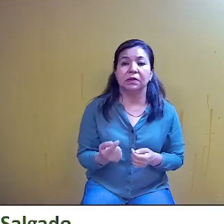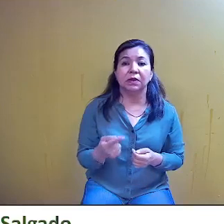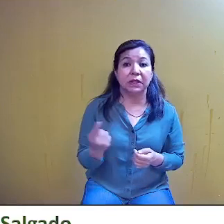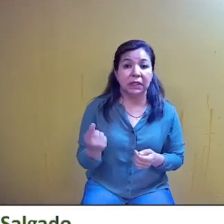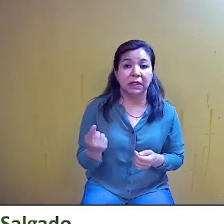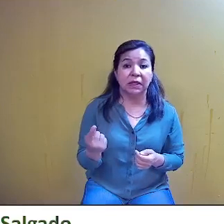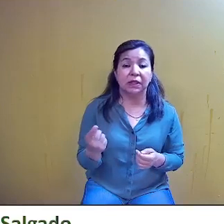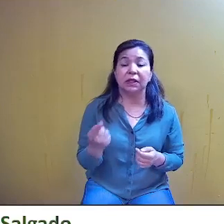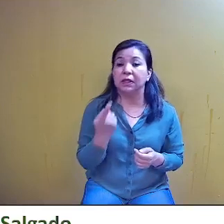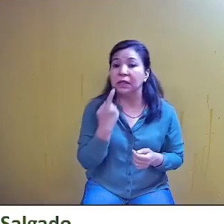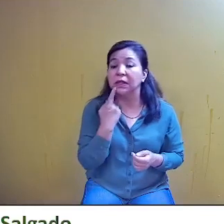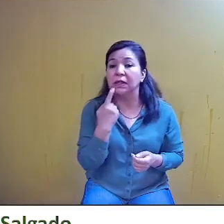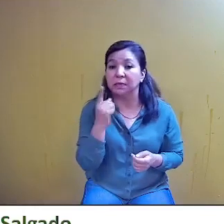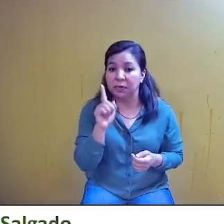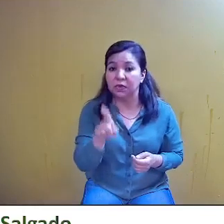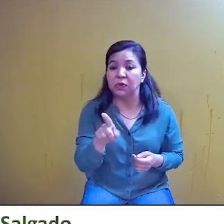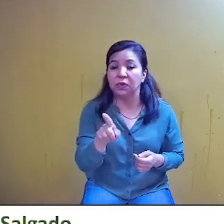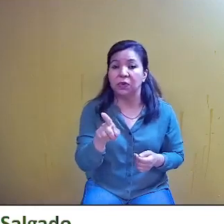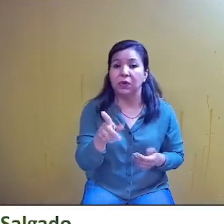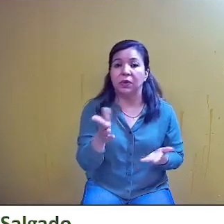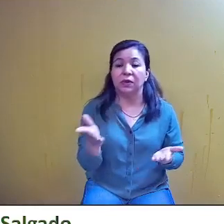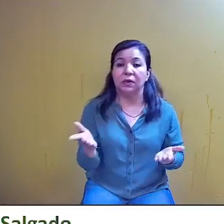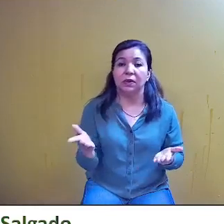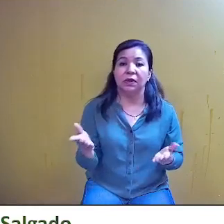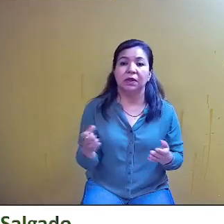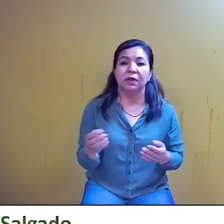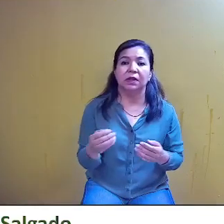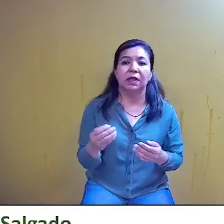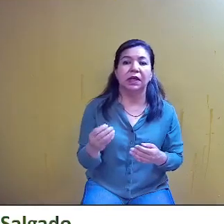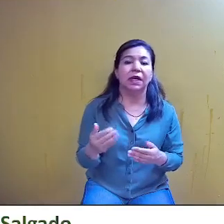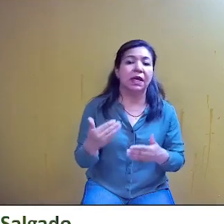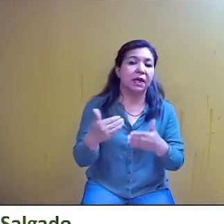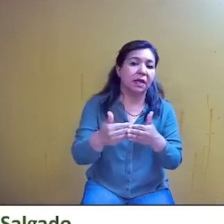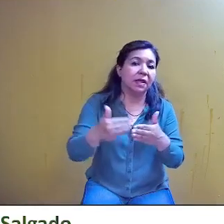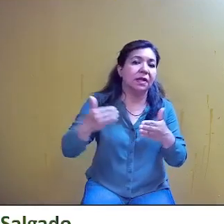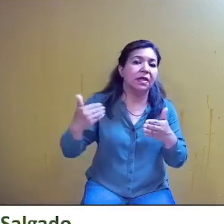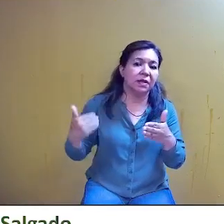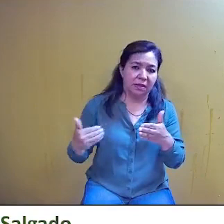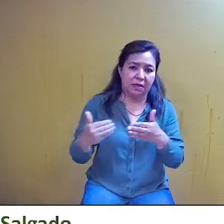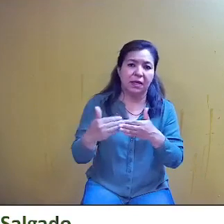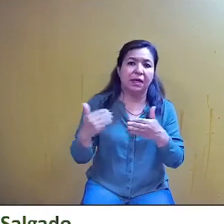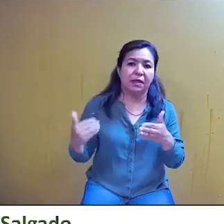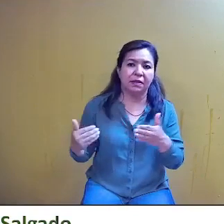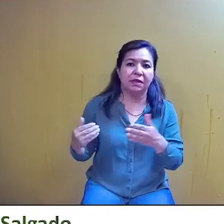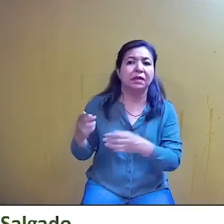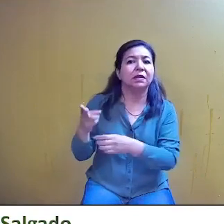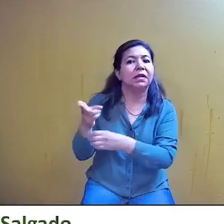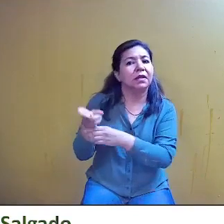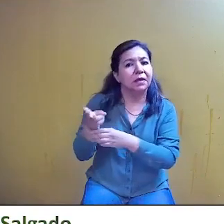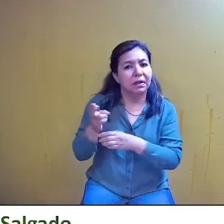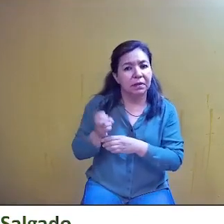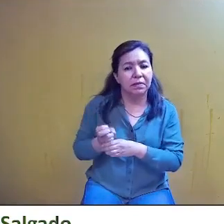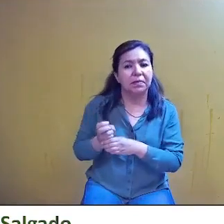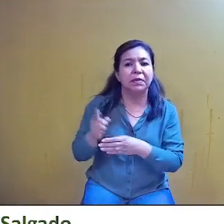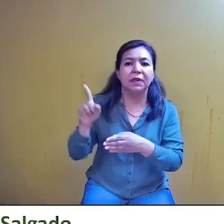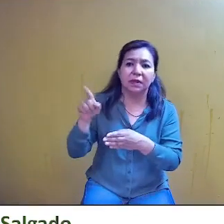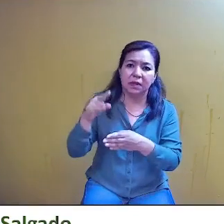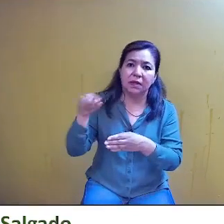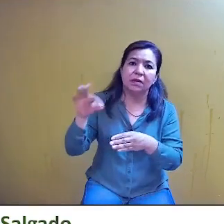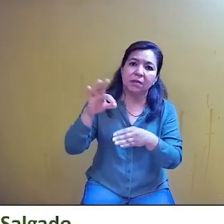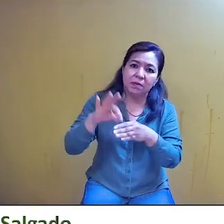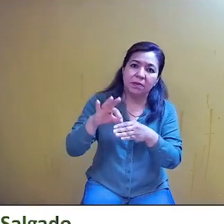conducta denunciada, consistente en actos anticipados de precampaña, atribuida